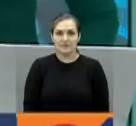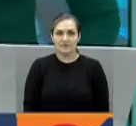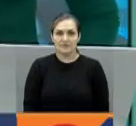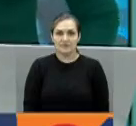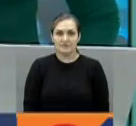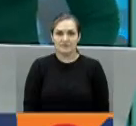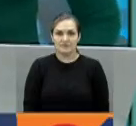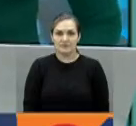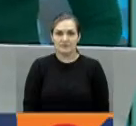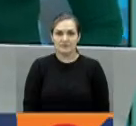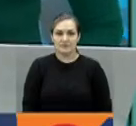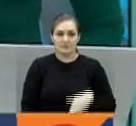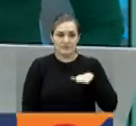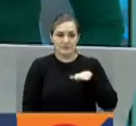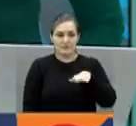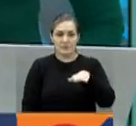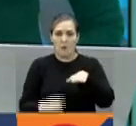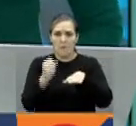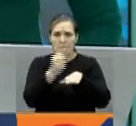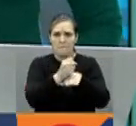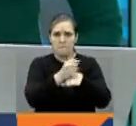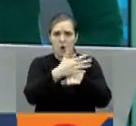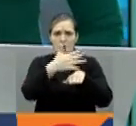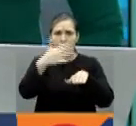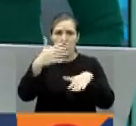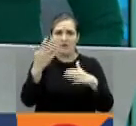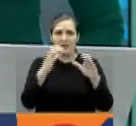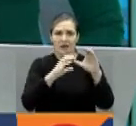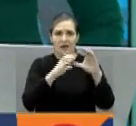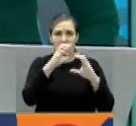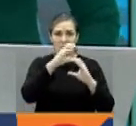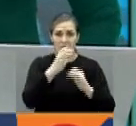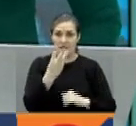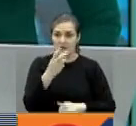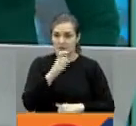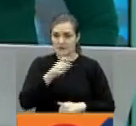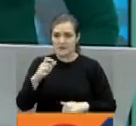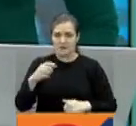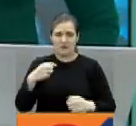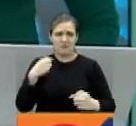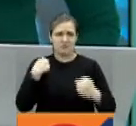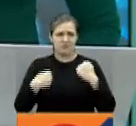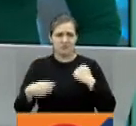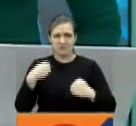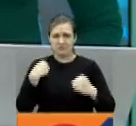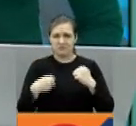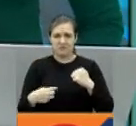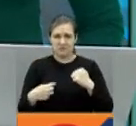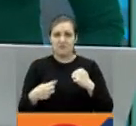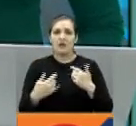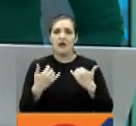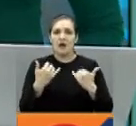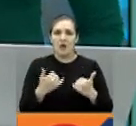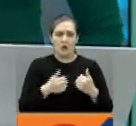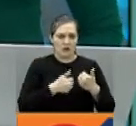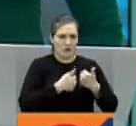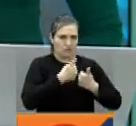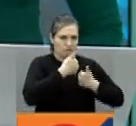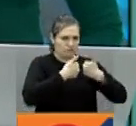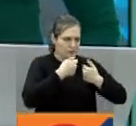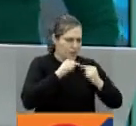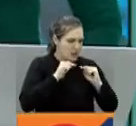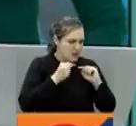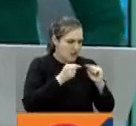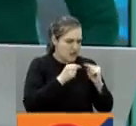Y tras el atentado con carrobomba en Padilla Cauca, que dejó 3 personas heridas, las autoridades hicieron un consejo de seguridad para atender